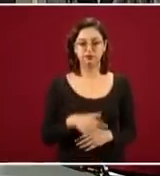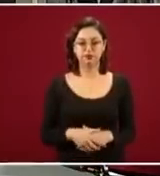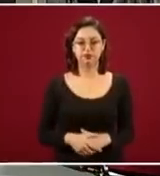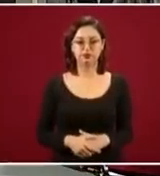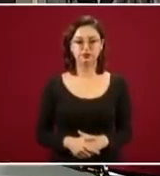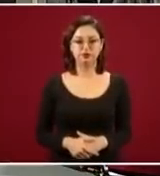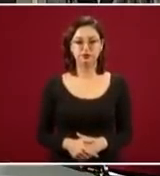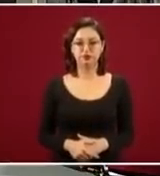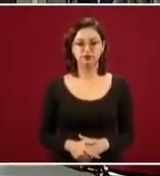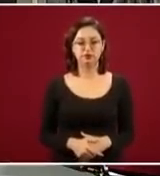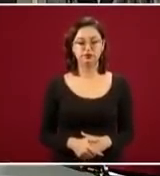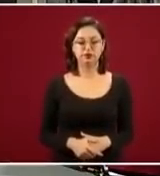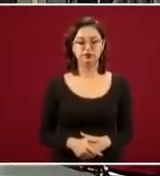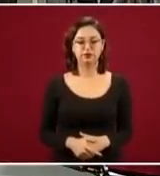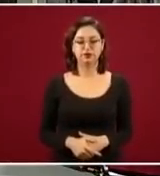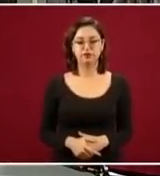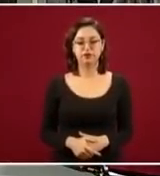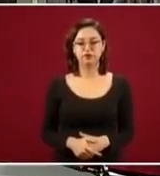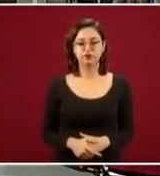Para que